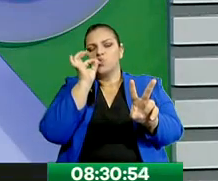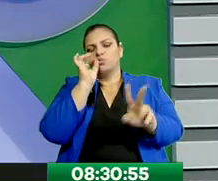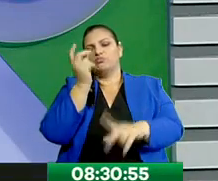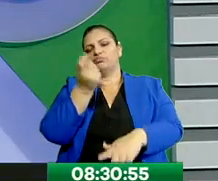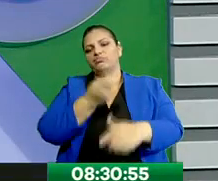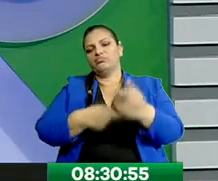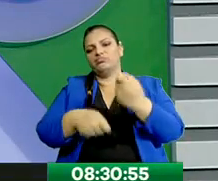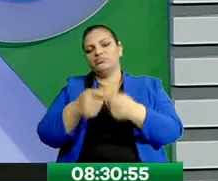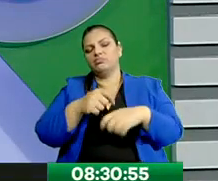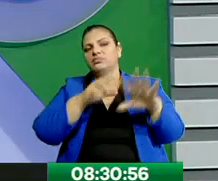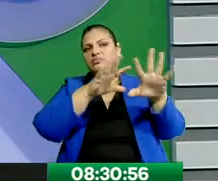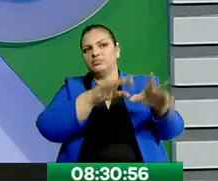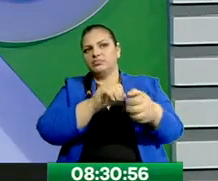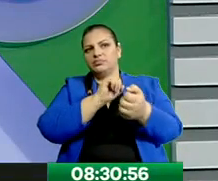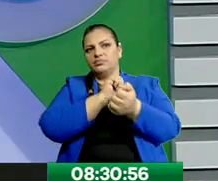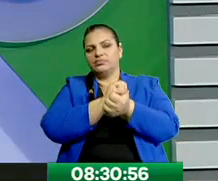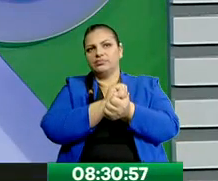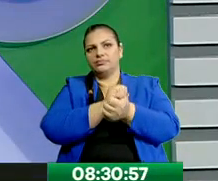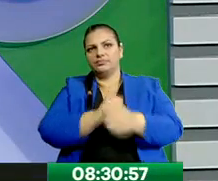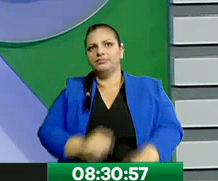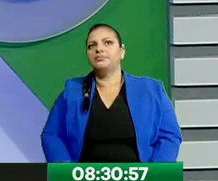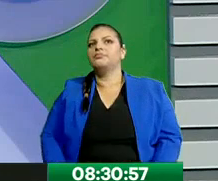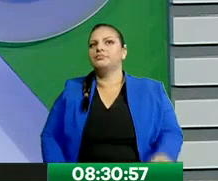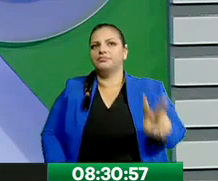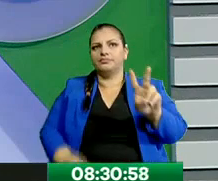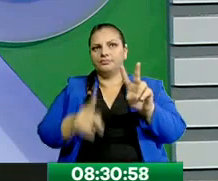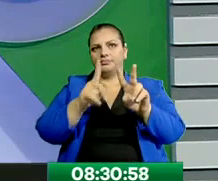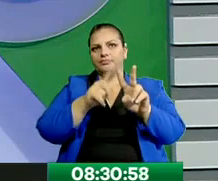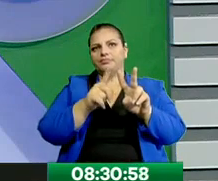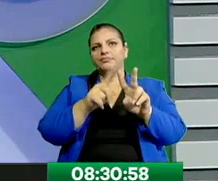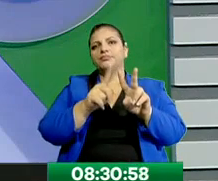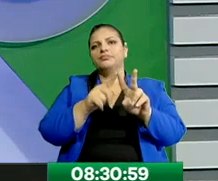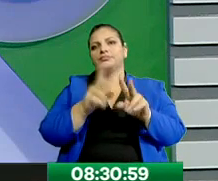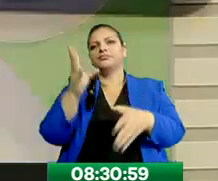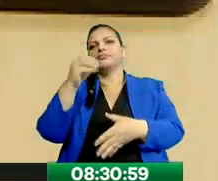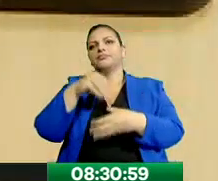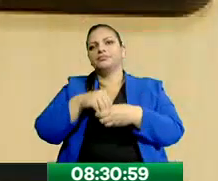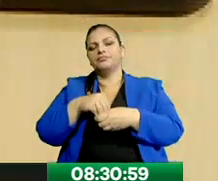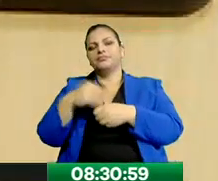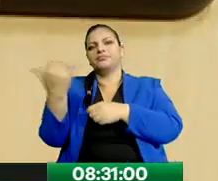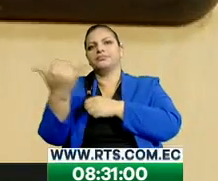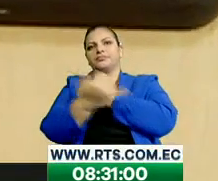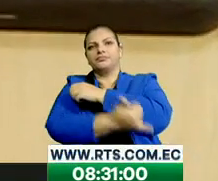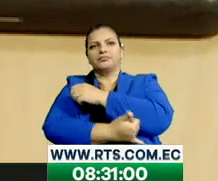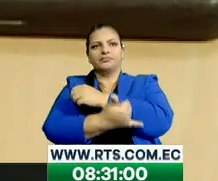de Guayaquil. Uno de ellos es de nacionalidad extranjera.